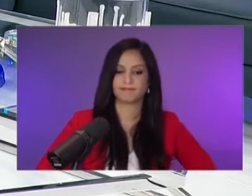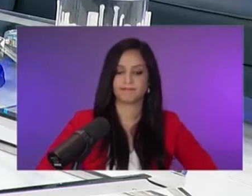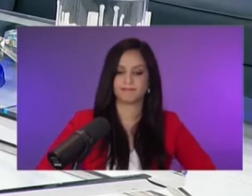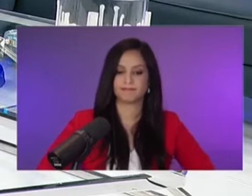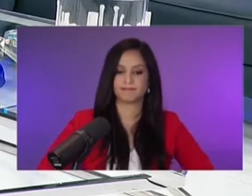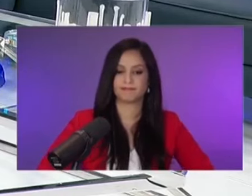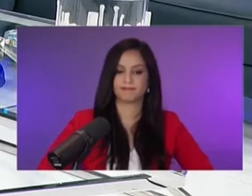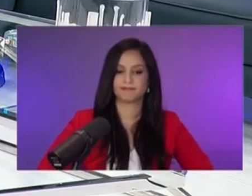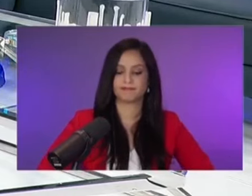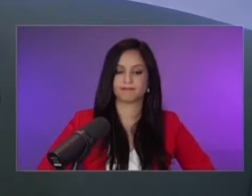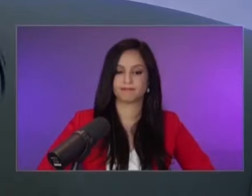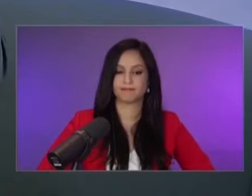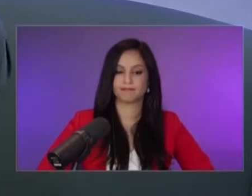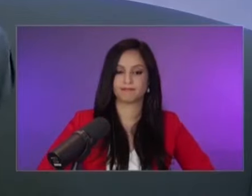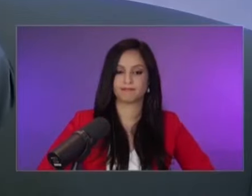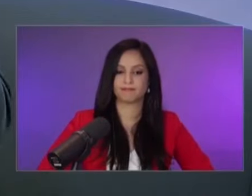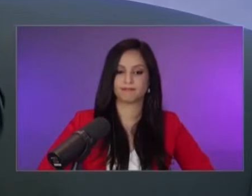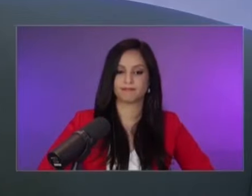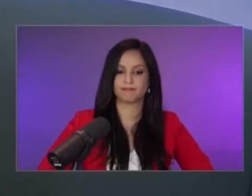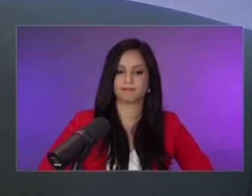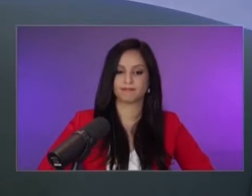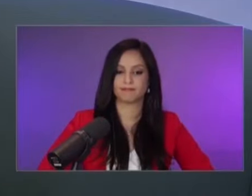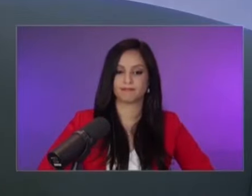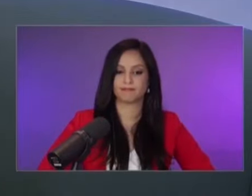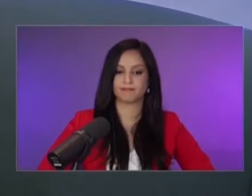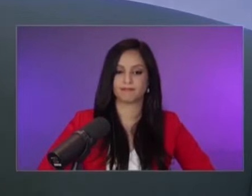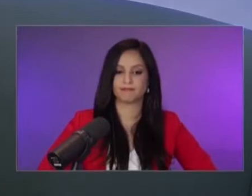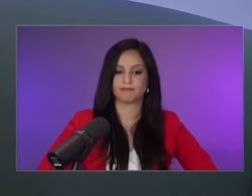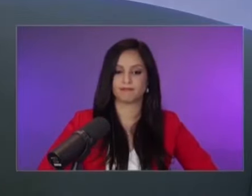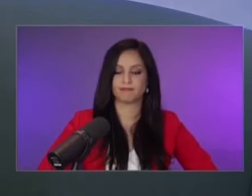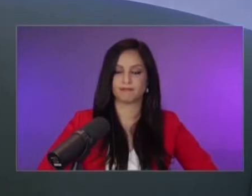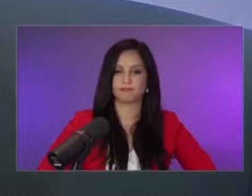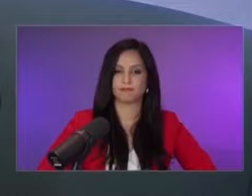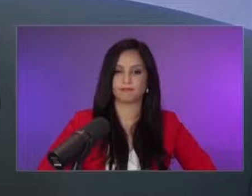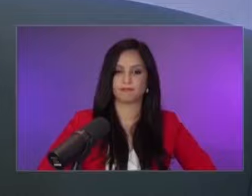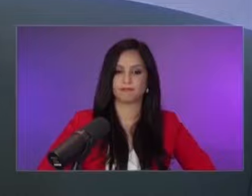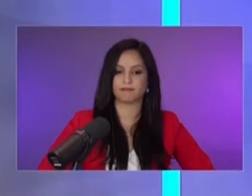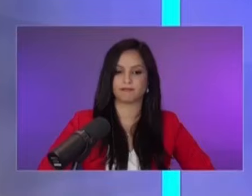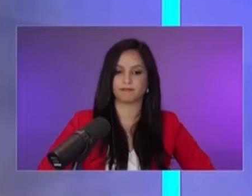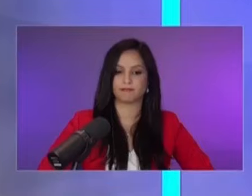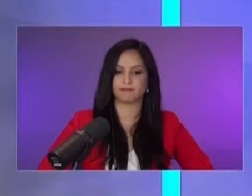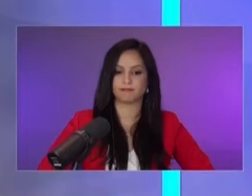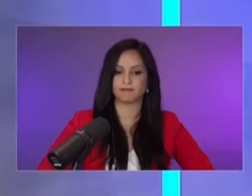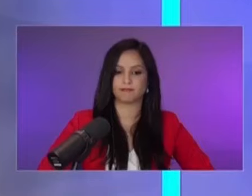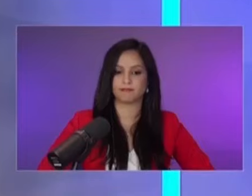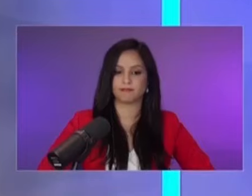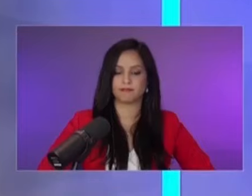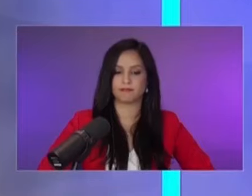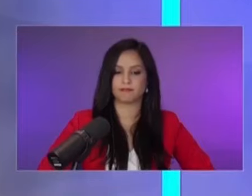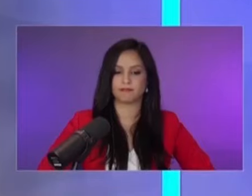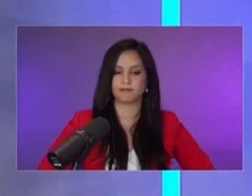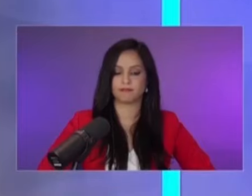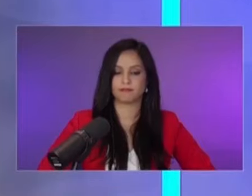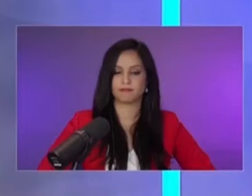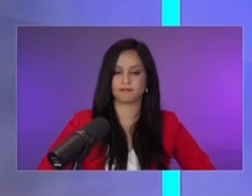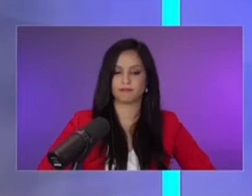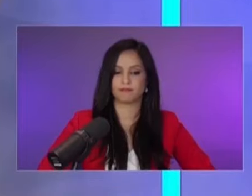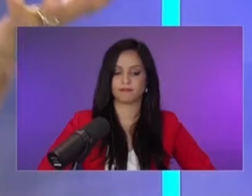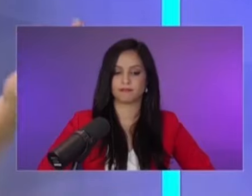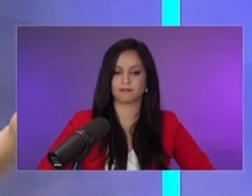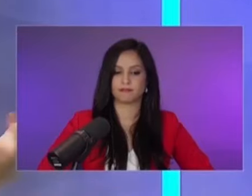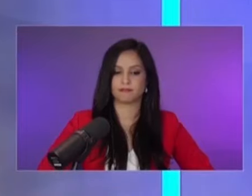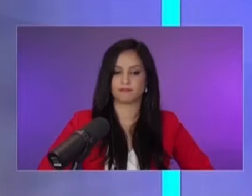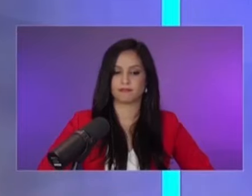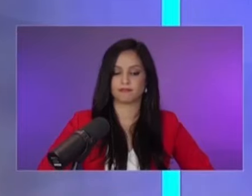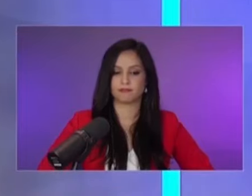luego te va a hacer perforaciones para muestreo y enviar las muestras al laborator eso representaría eh una en el caso